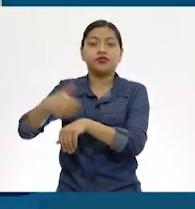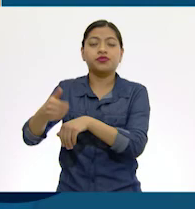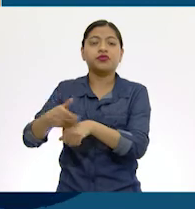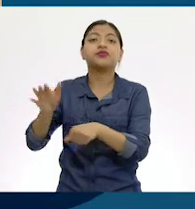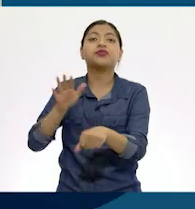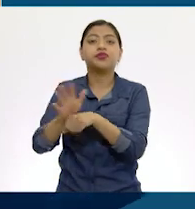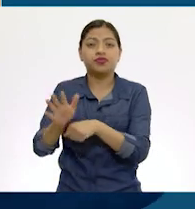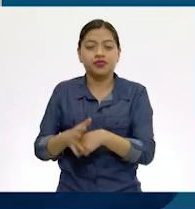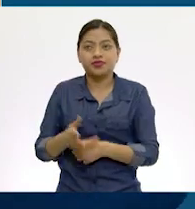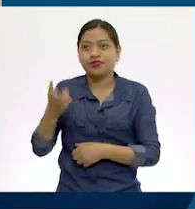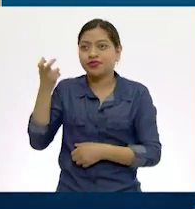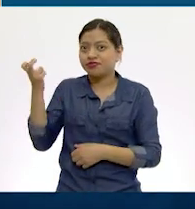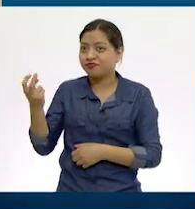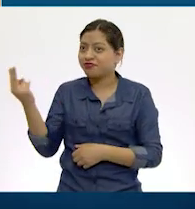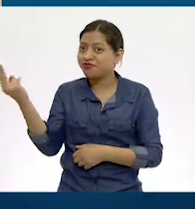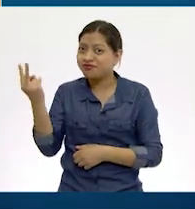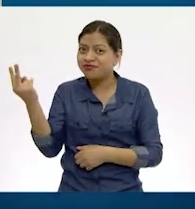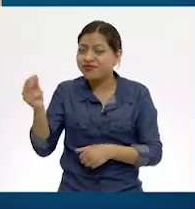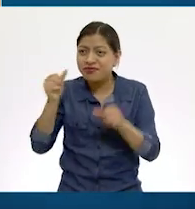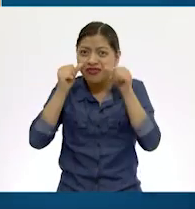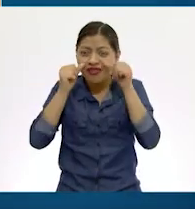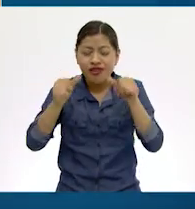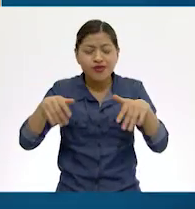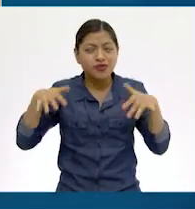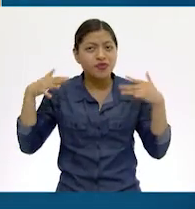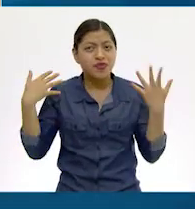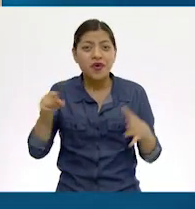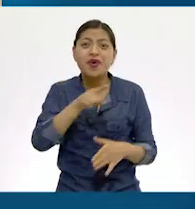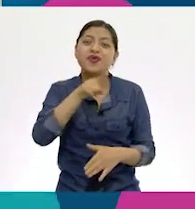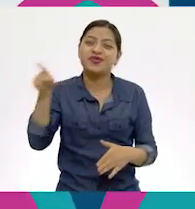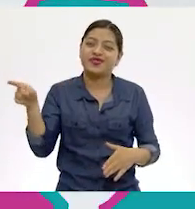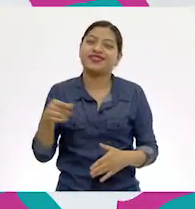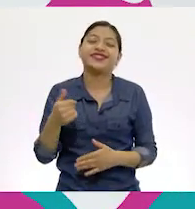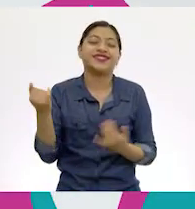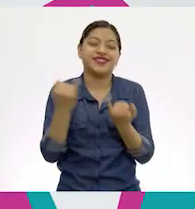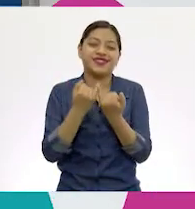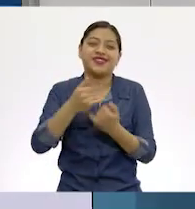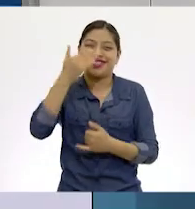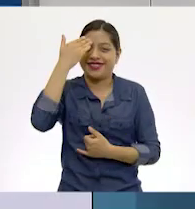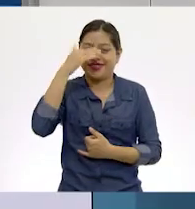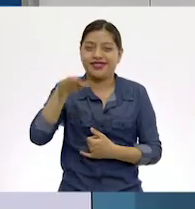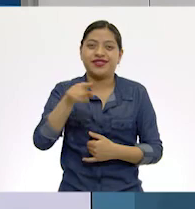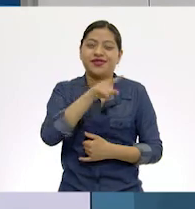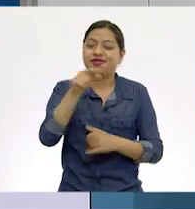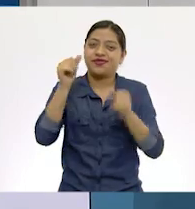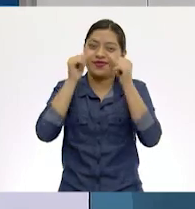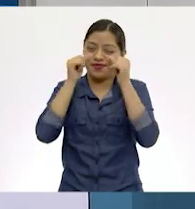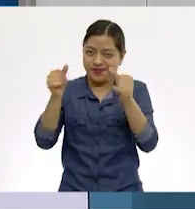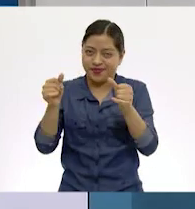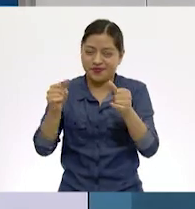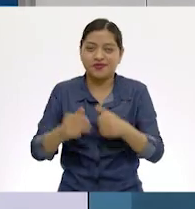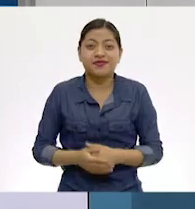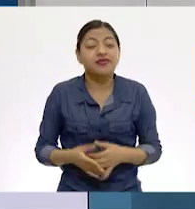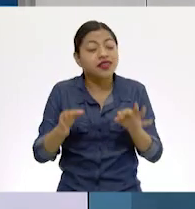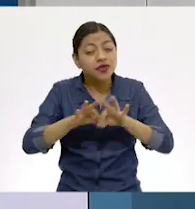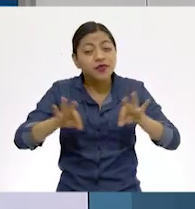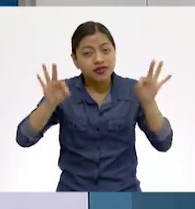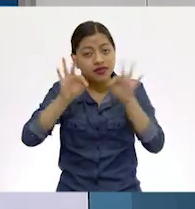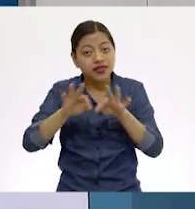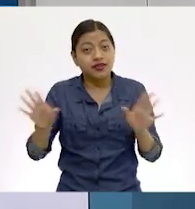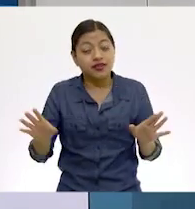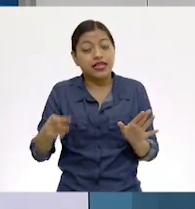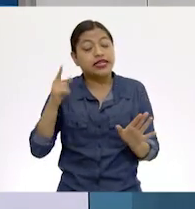siempre me sorprenden ustedes por su atención y estudiantes en casa, sé que también lo hacen. Es importante, sin